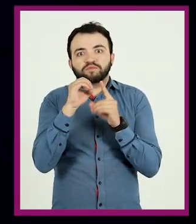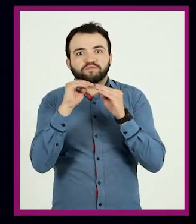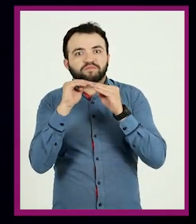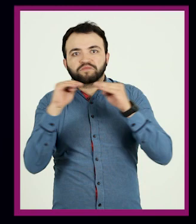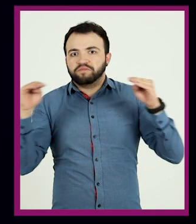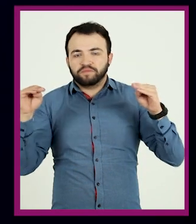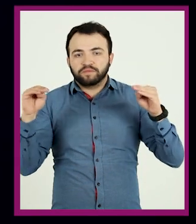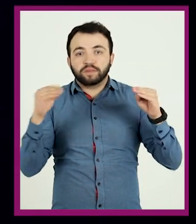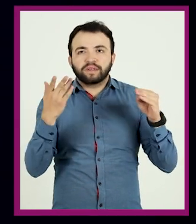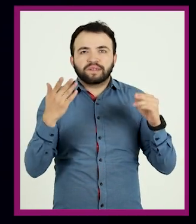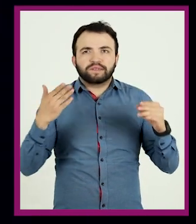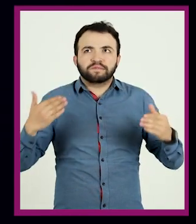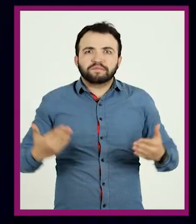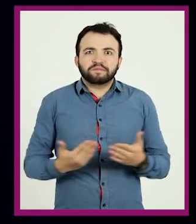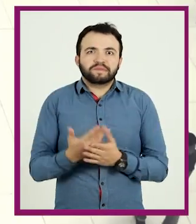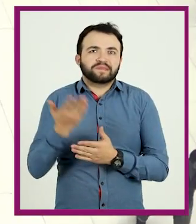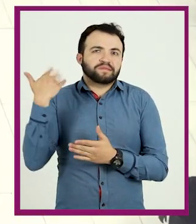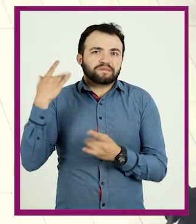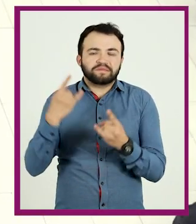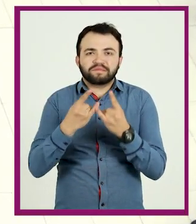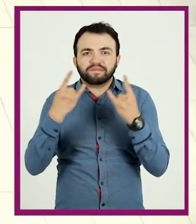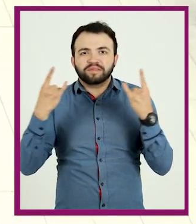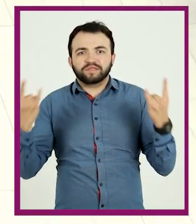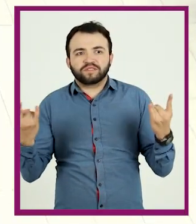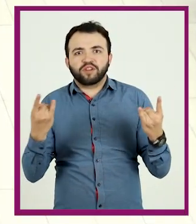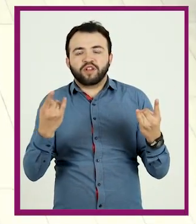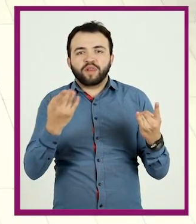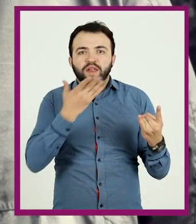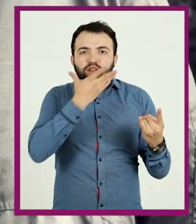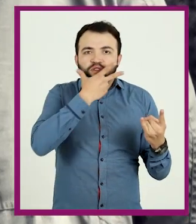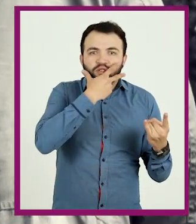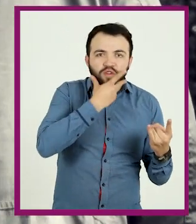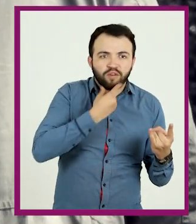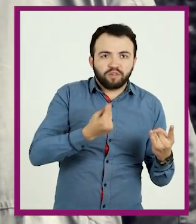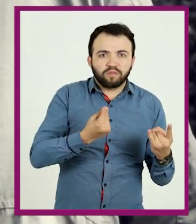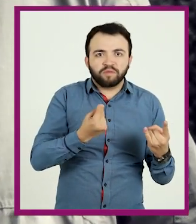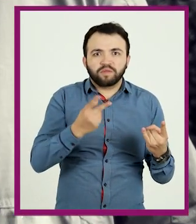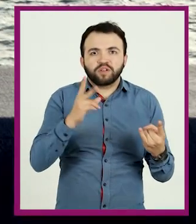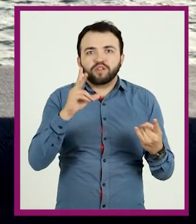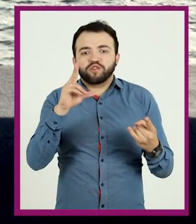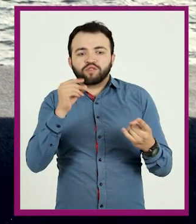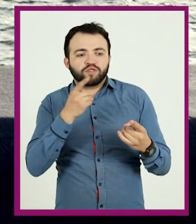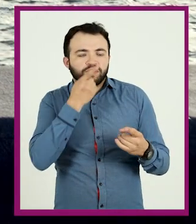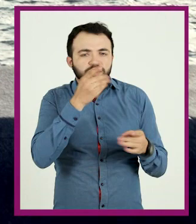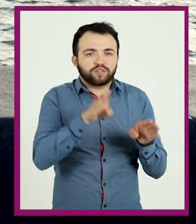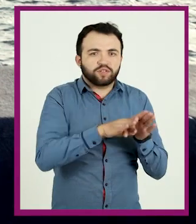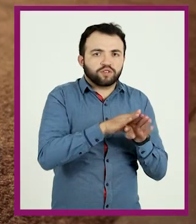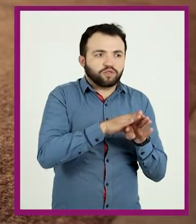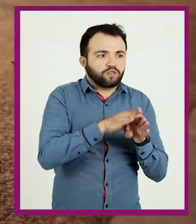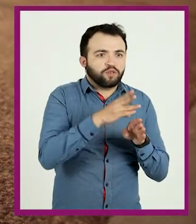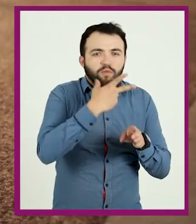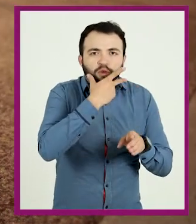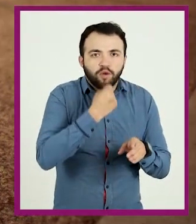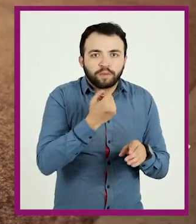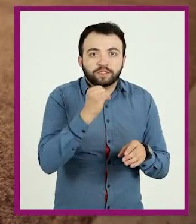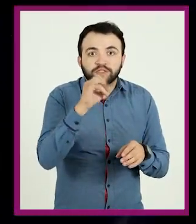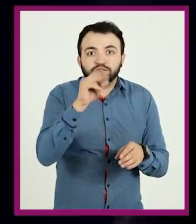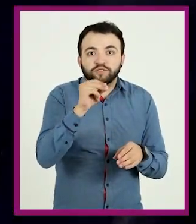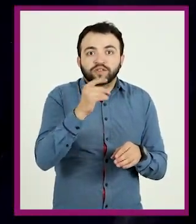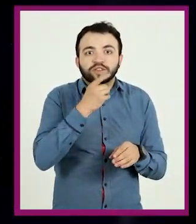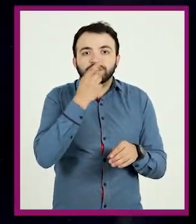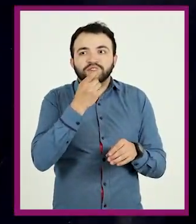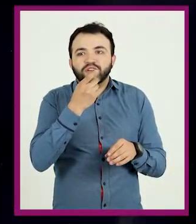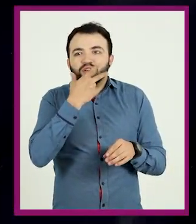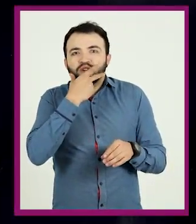o, por lo menos, neutro. Curiosamente, en su origen latino, también varón no aludía al hombre en general,